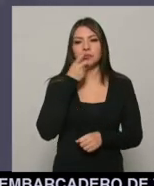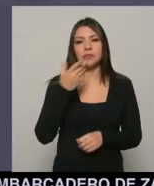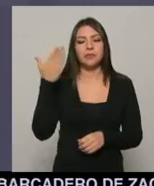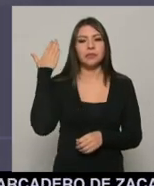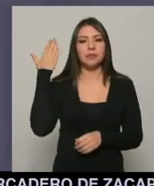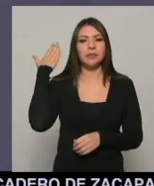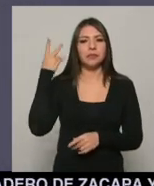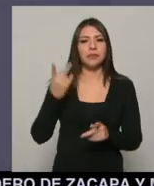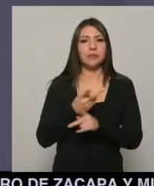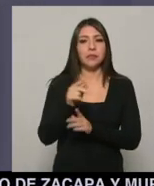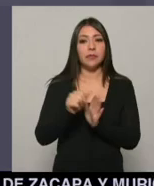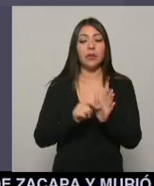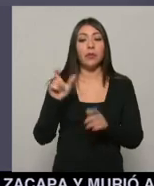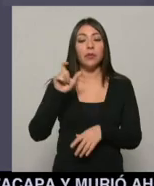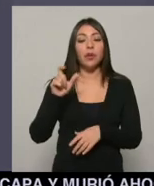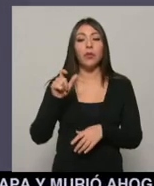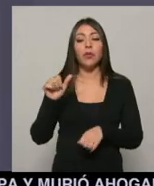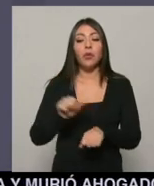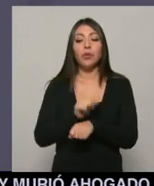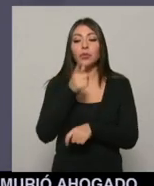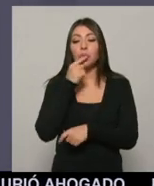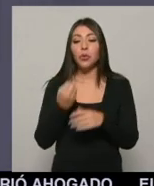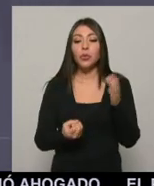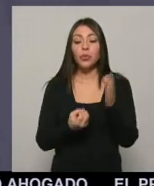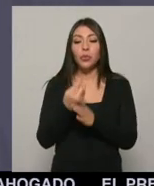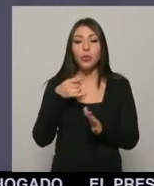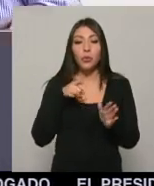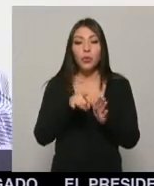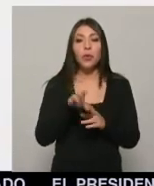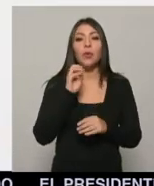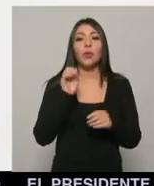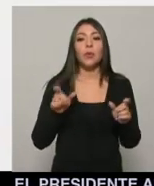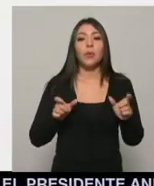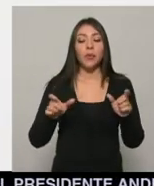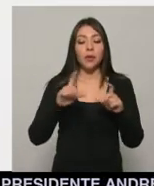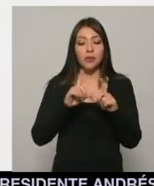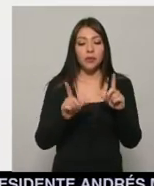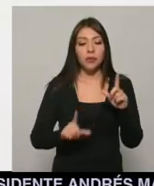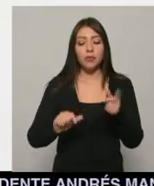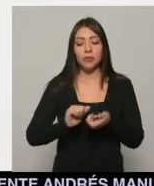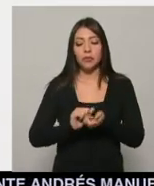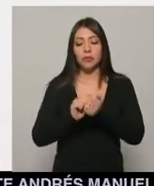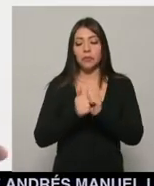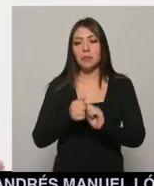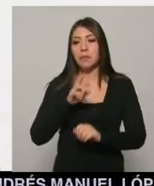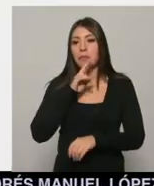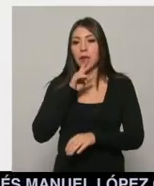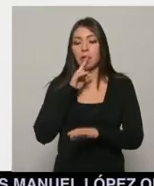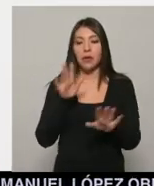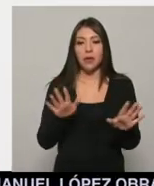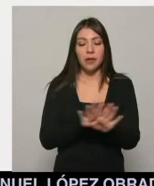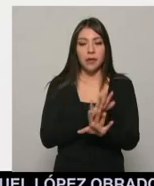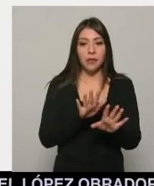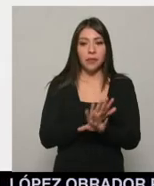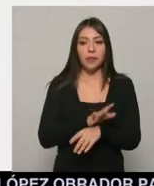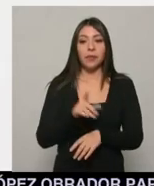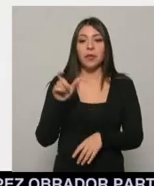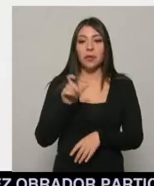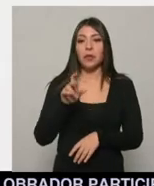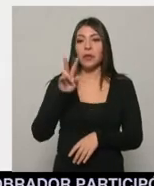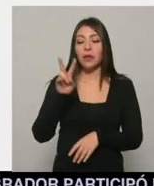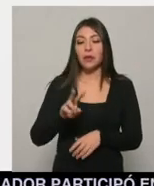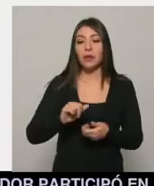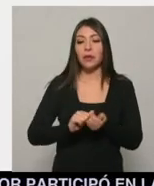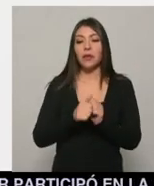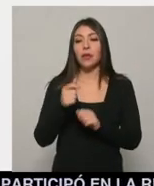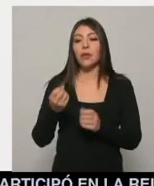meses, que cuando llegaran las nuevas patrullas, que cuando llegara la Guardia Nacional, todo iba a mejorar. Y a partir de que efectivamente